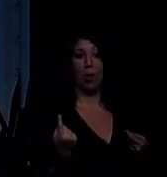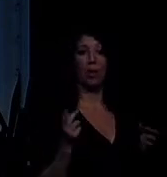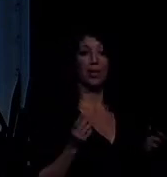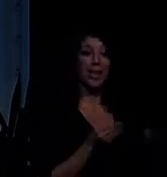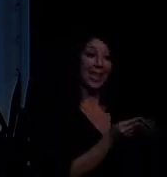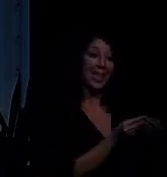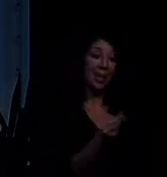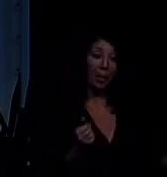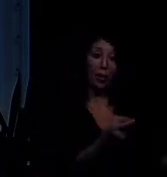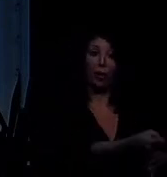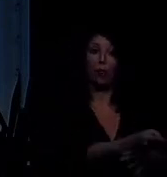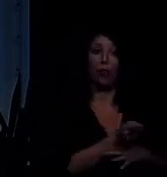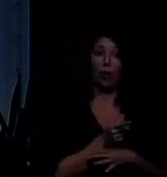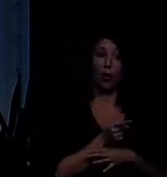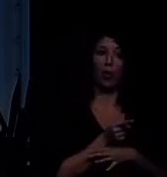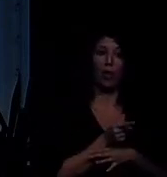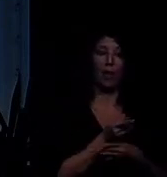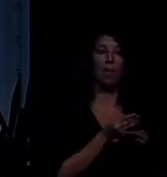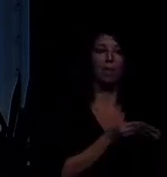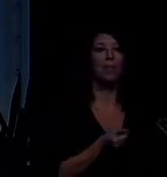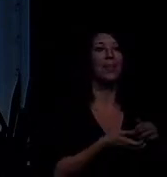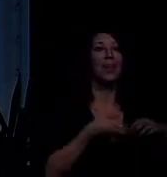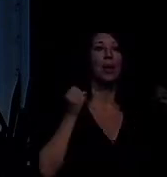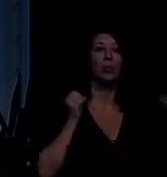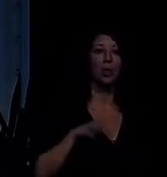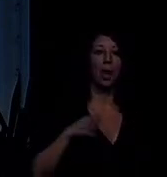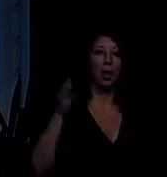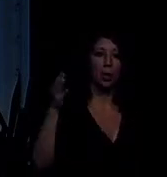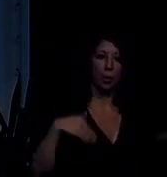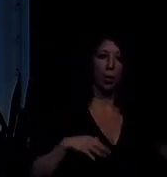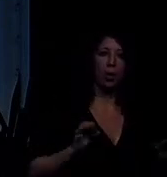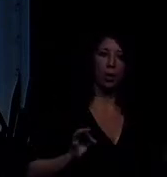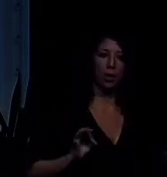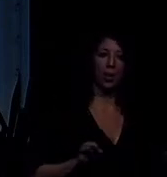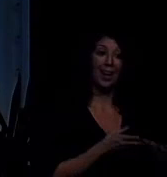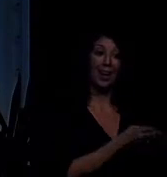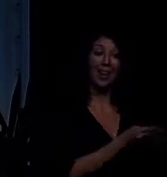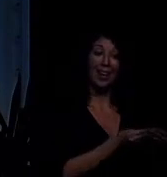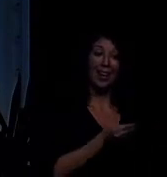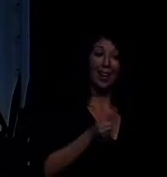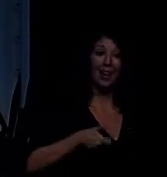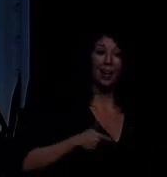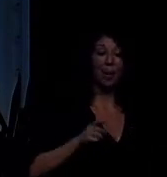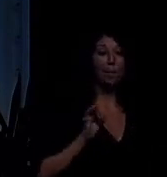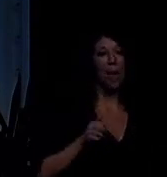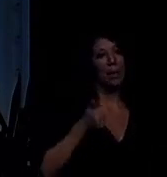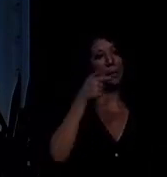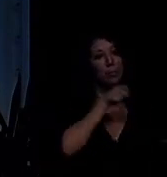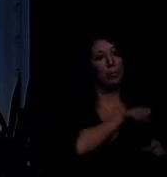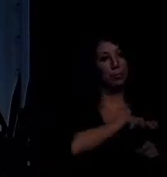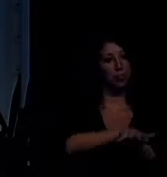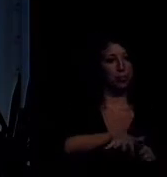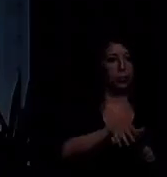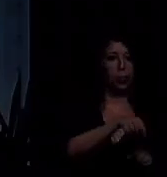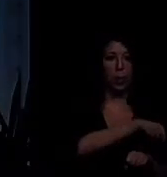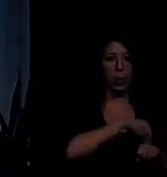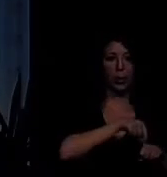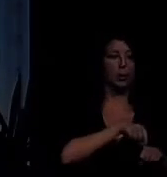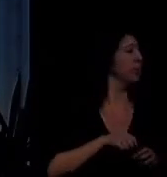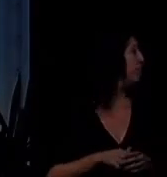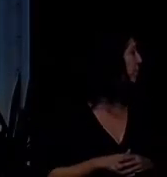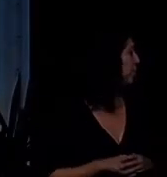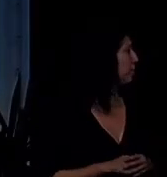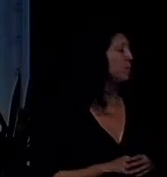desaparición forzada carece de neutralidad y reformula el espacio de la desaparición como un lugar político.